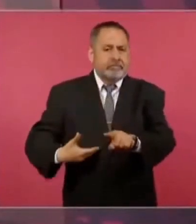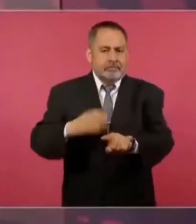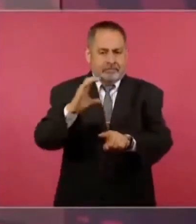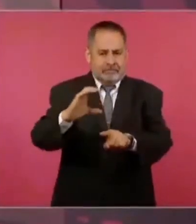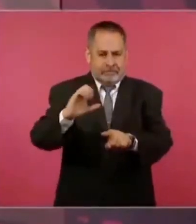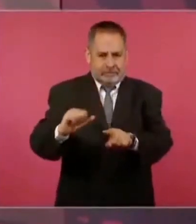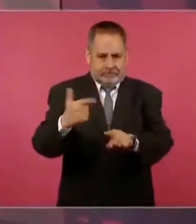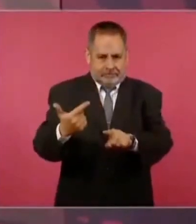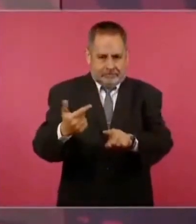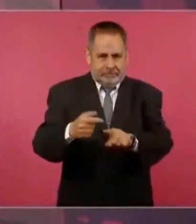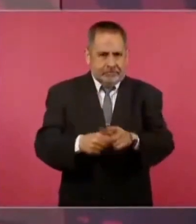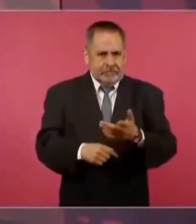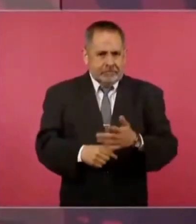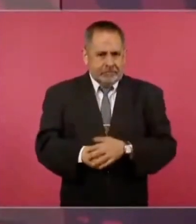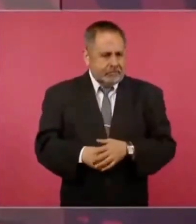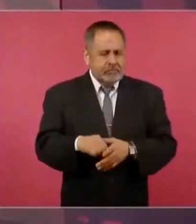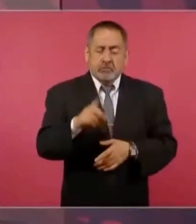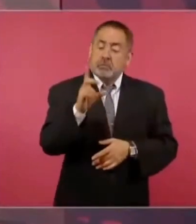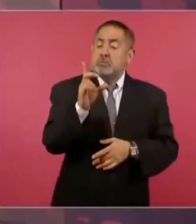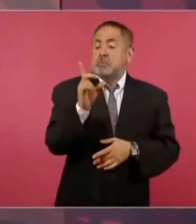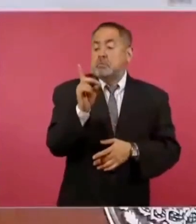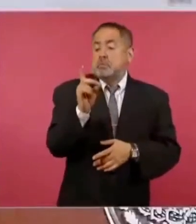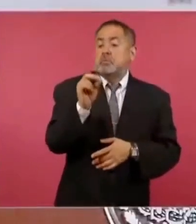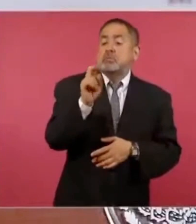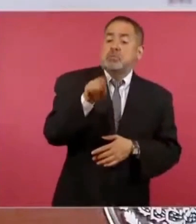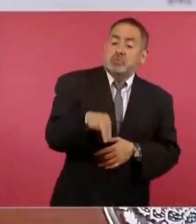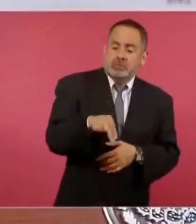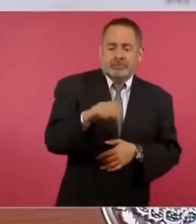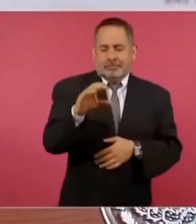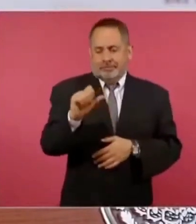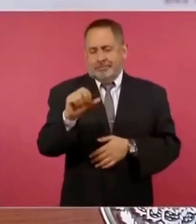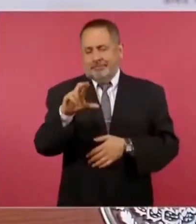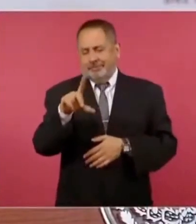Me llama mucho la atención que le pone Don Carlos.